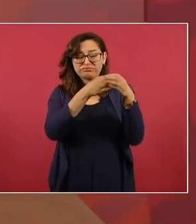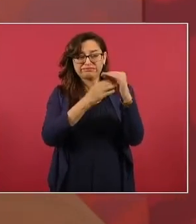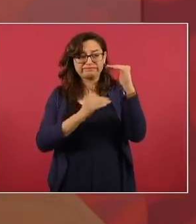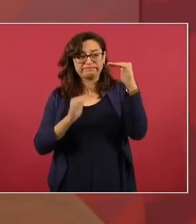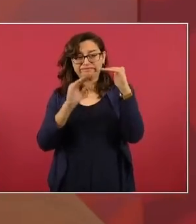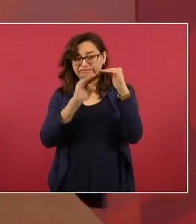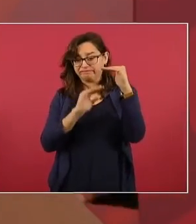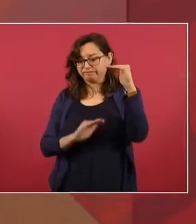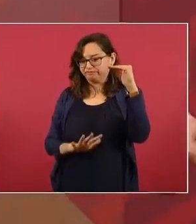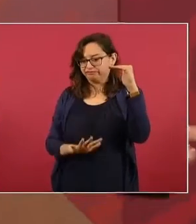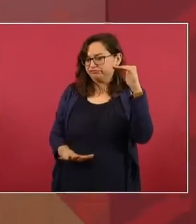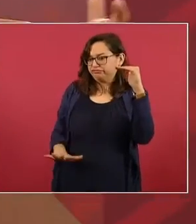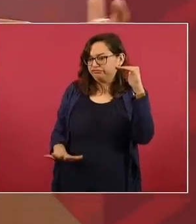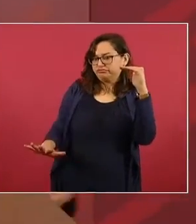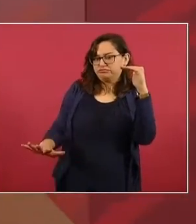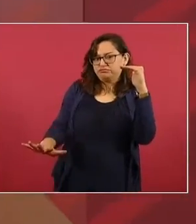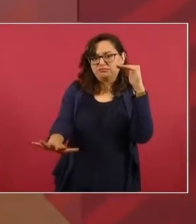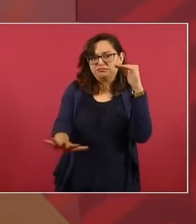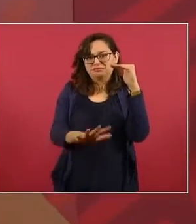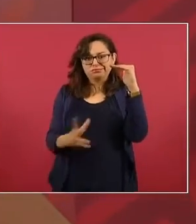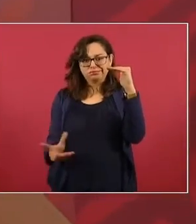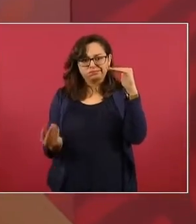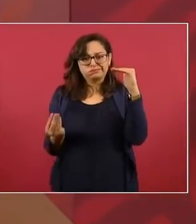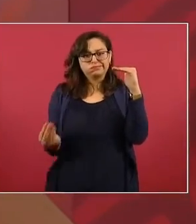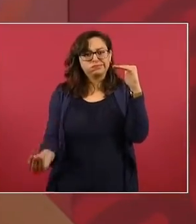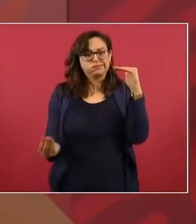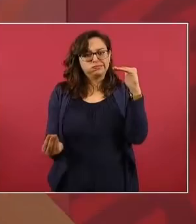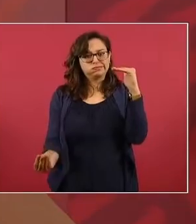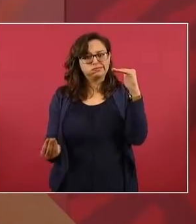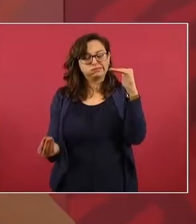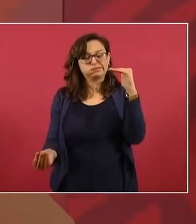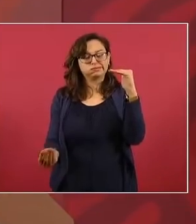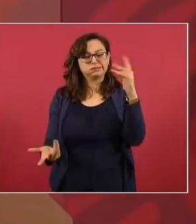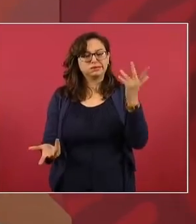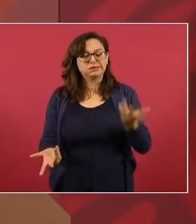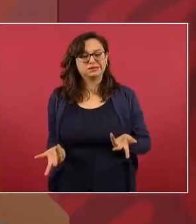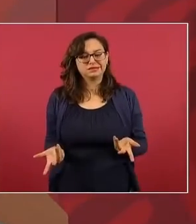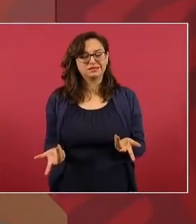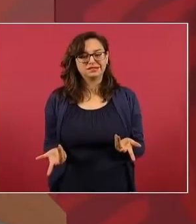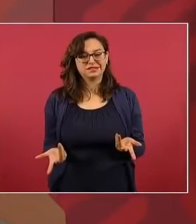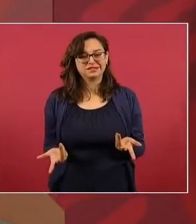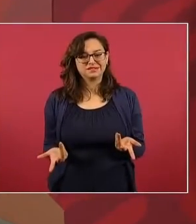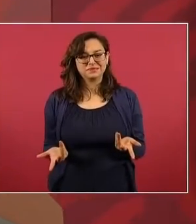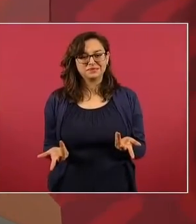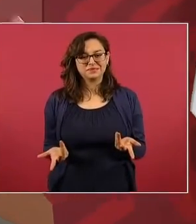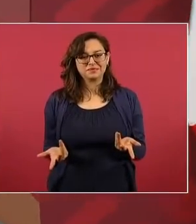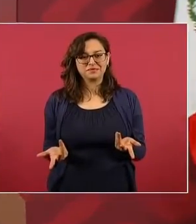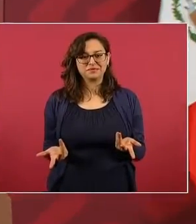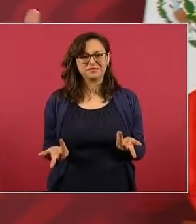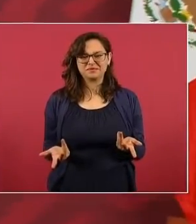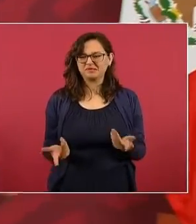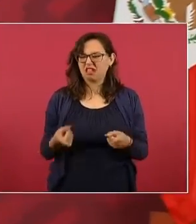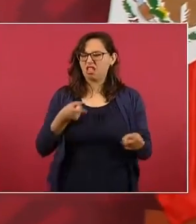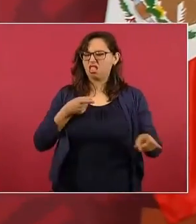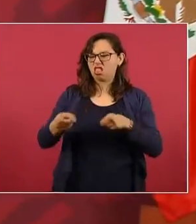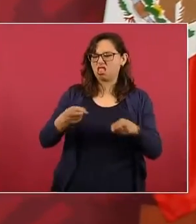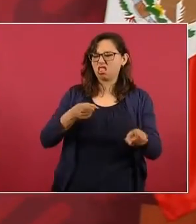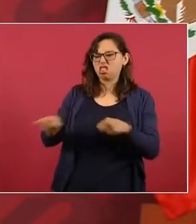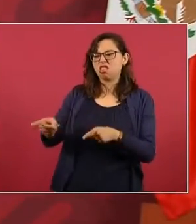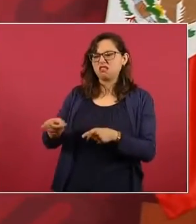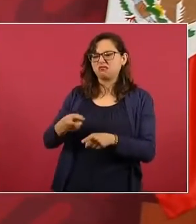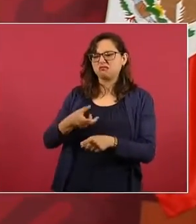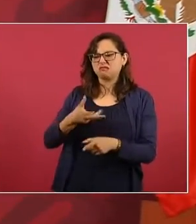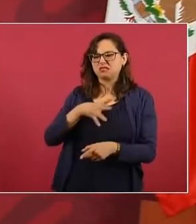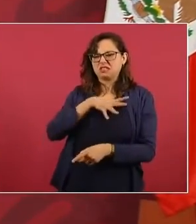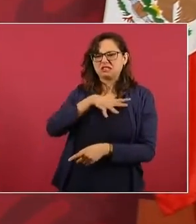Entonces, ¿cómo se va a participar insultando, despreciando,